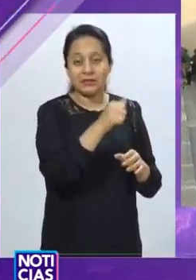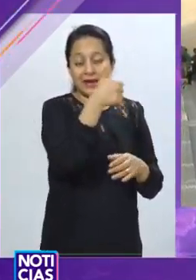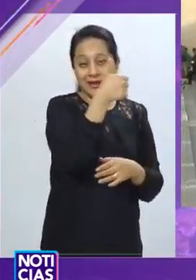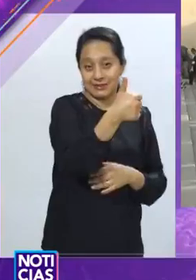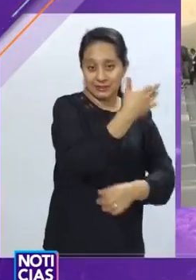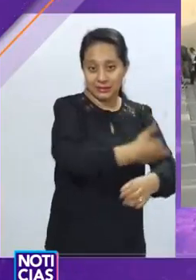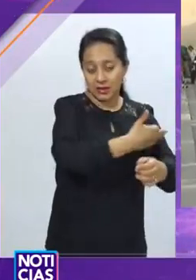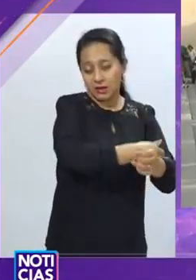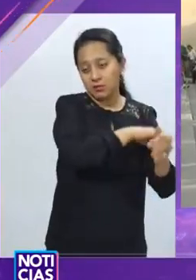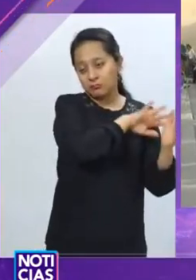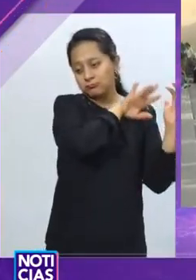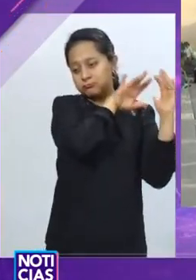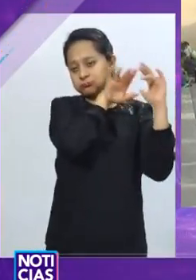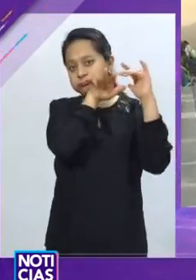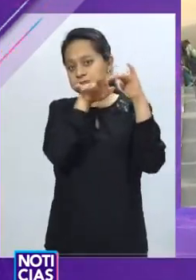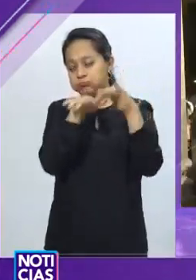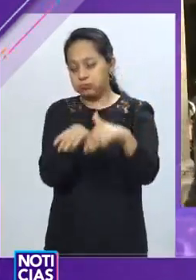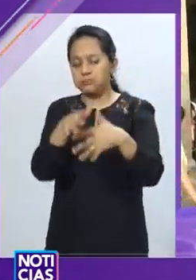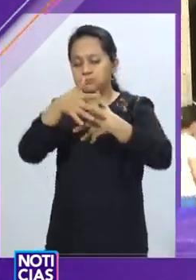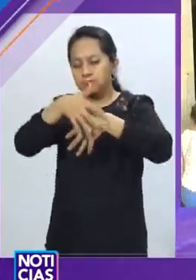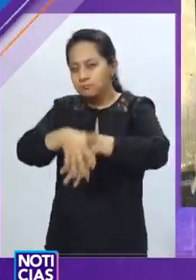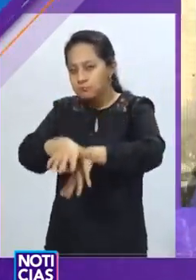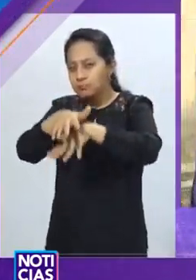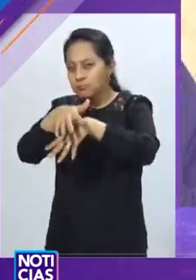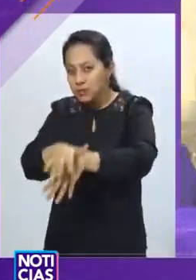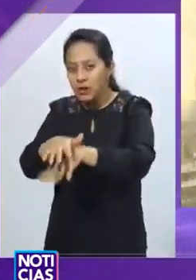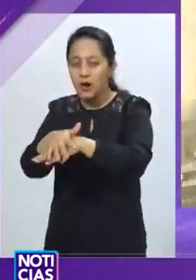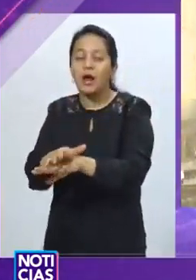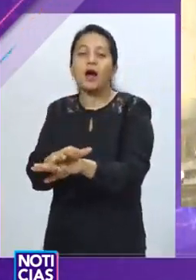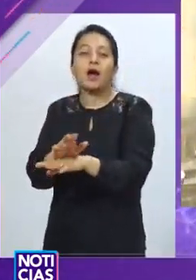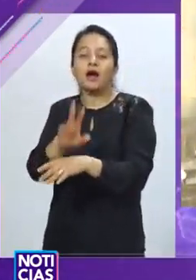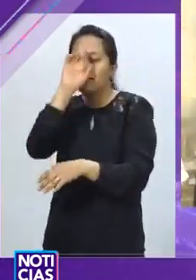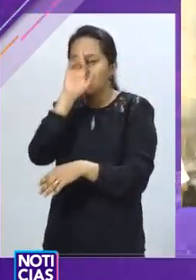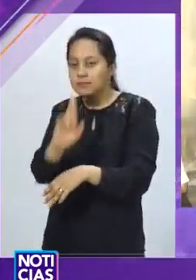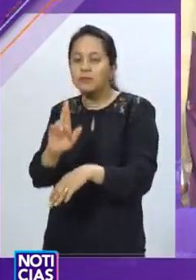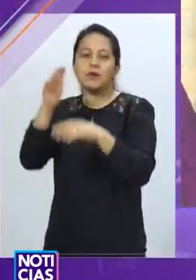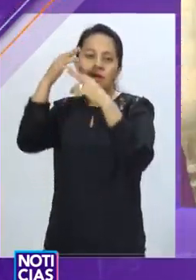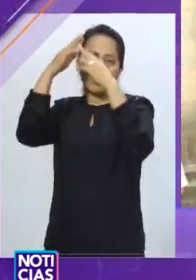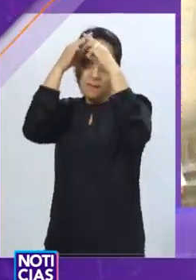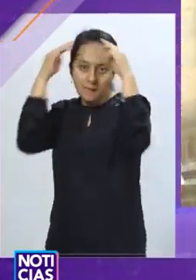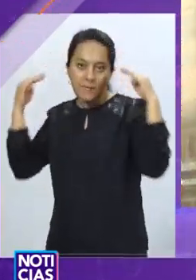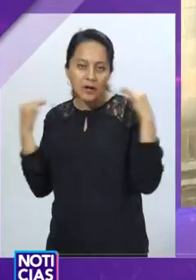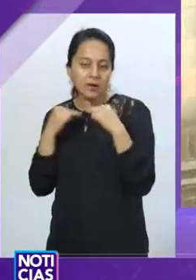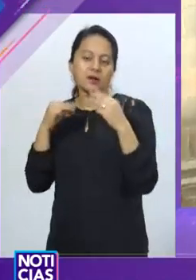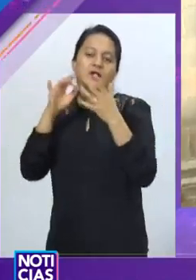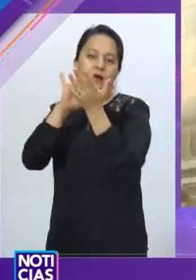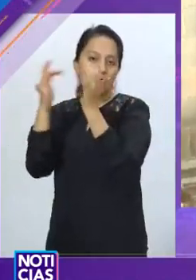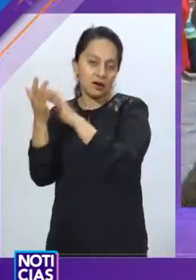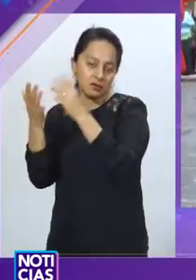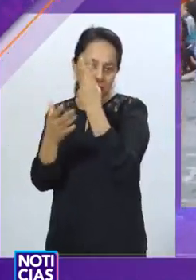oraciones y a las 6 salen en peregrinación, mostrando su respeto y amor a María y a Cristo.